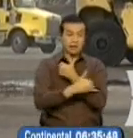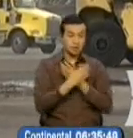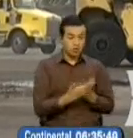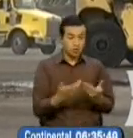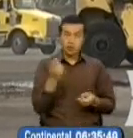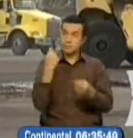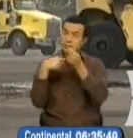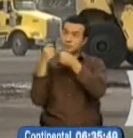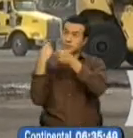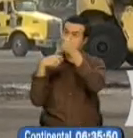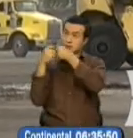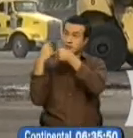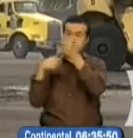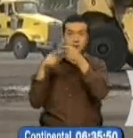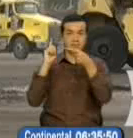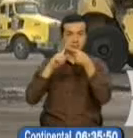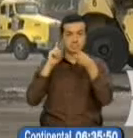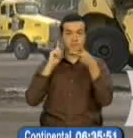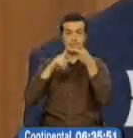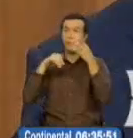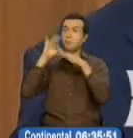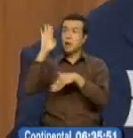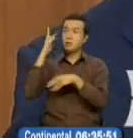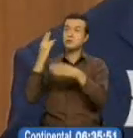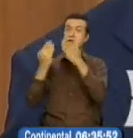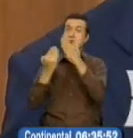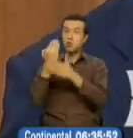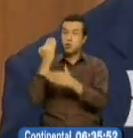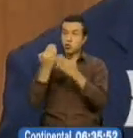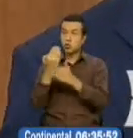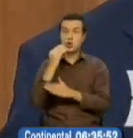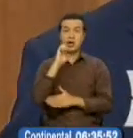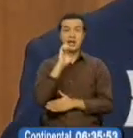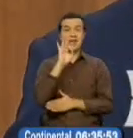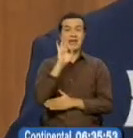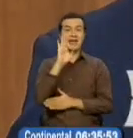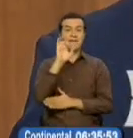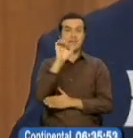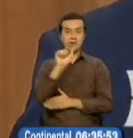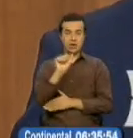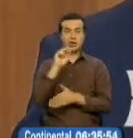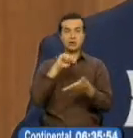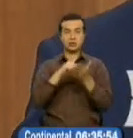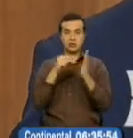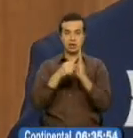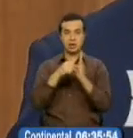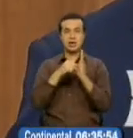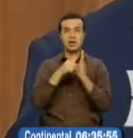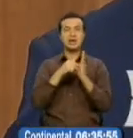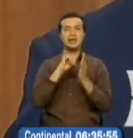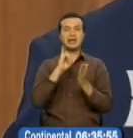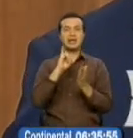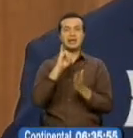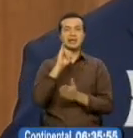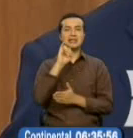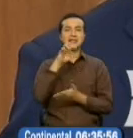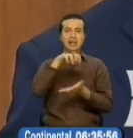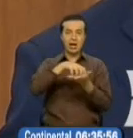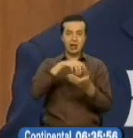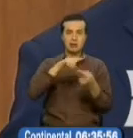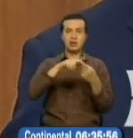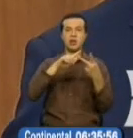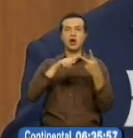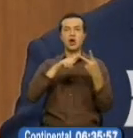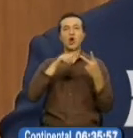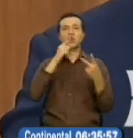con valor agregado y aperturar nuevos mercados. Con el EFTA, que comprende Islandia, Suiza,